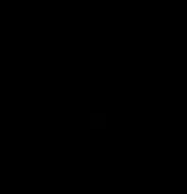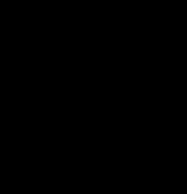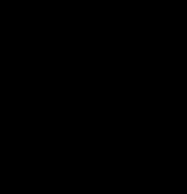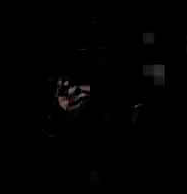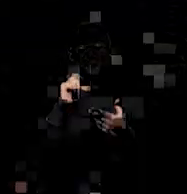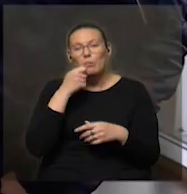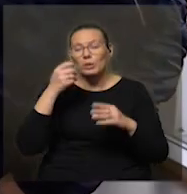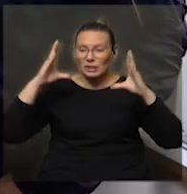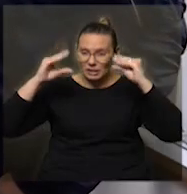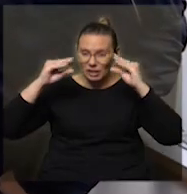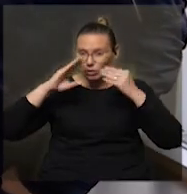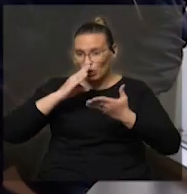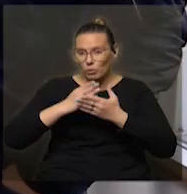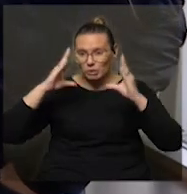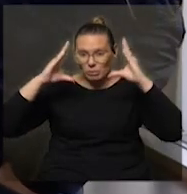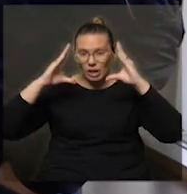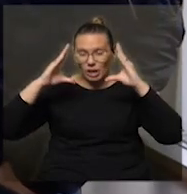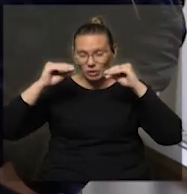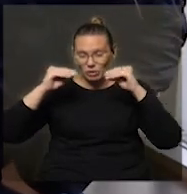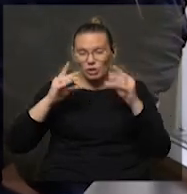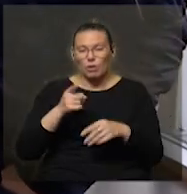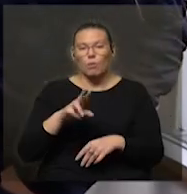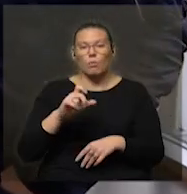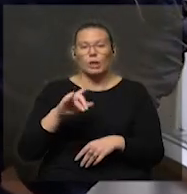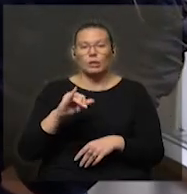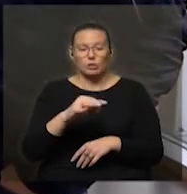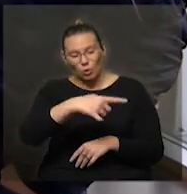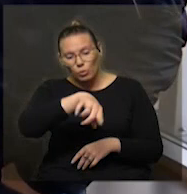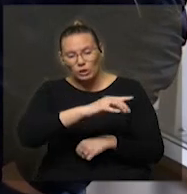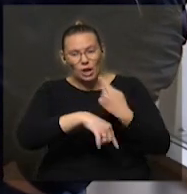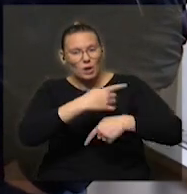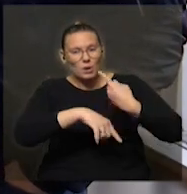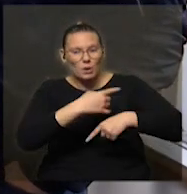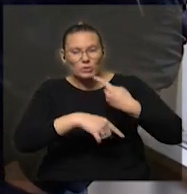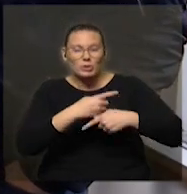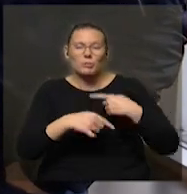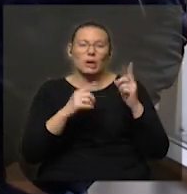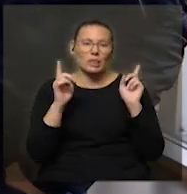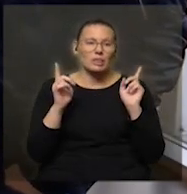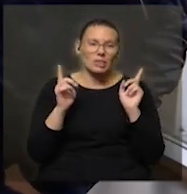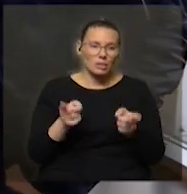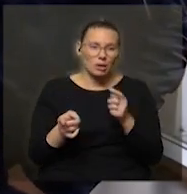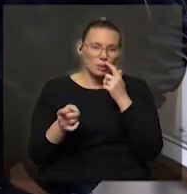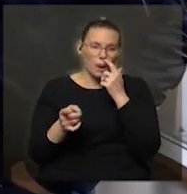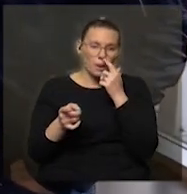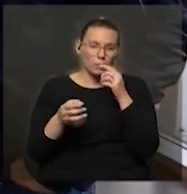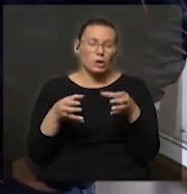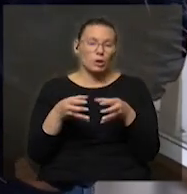muy linda noche, última noche con Gualicho. Y bueno, que ustedes sigan con todo también, con la